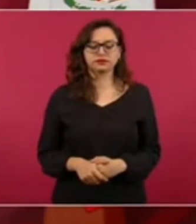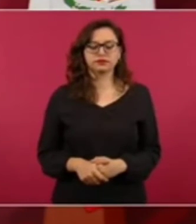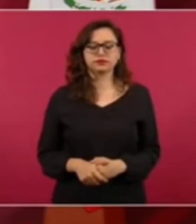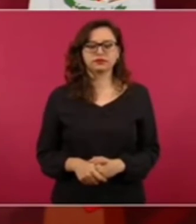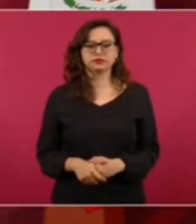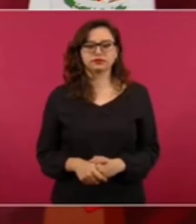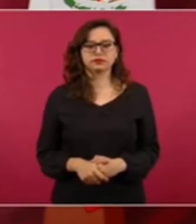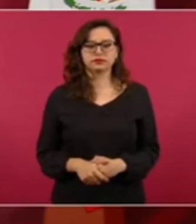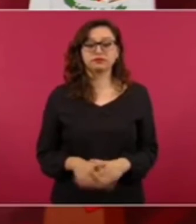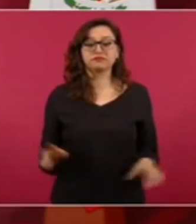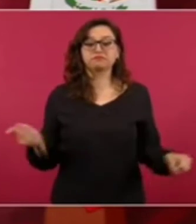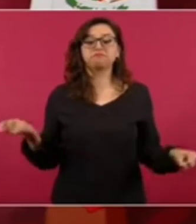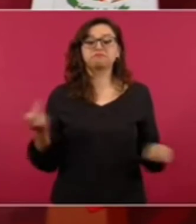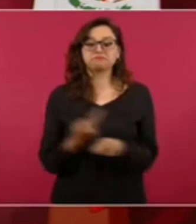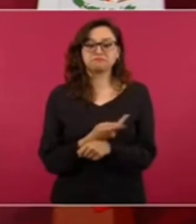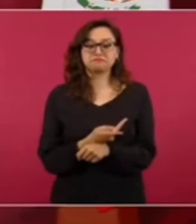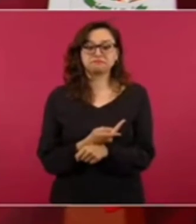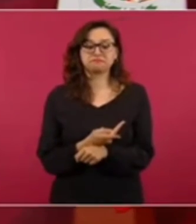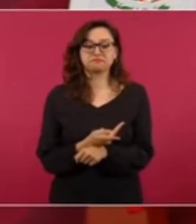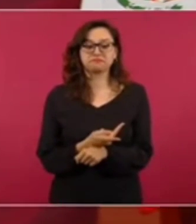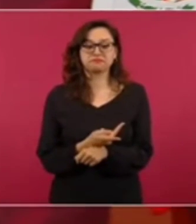los potentados